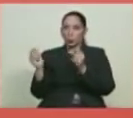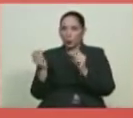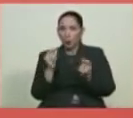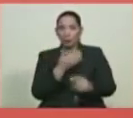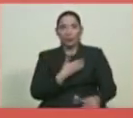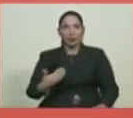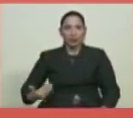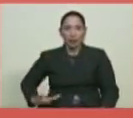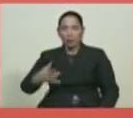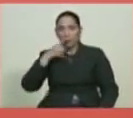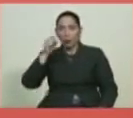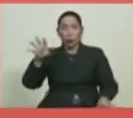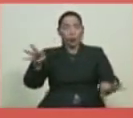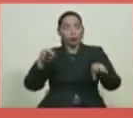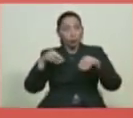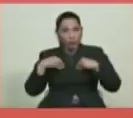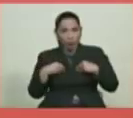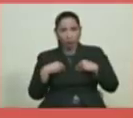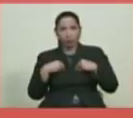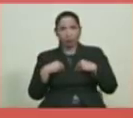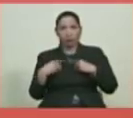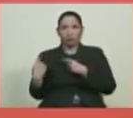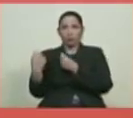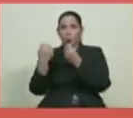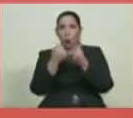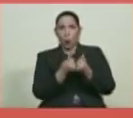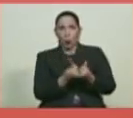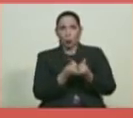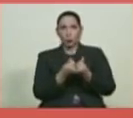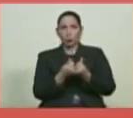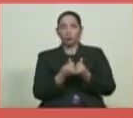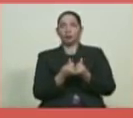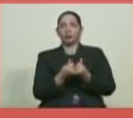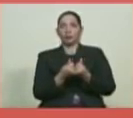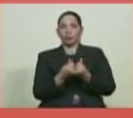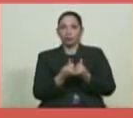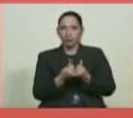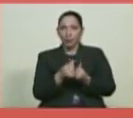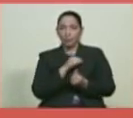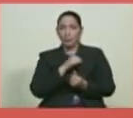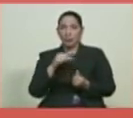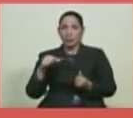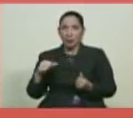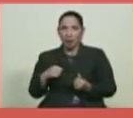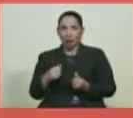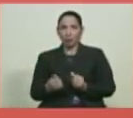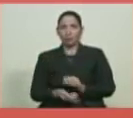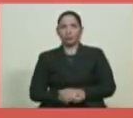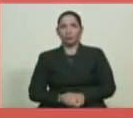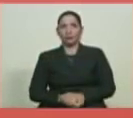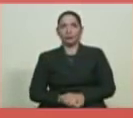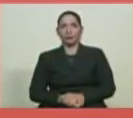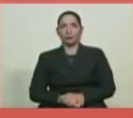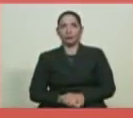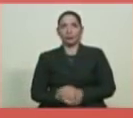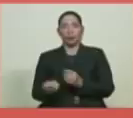está asumiendo el costo del salario del sector privado para que en esa estructura de costo no exista